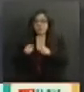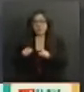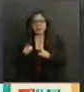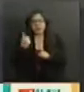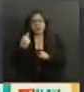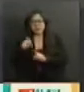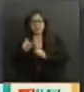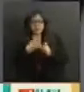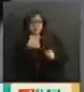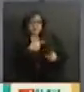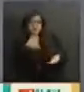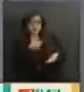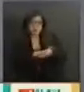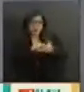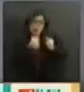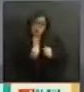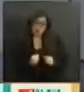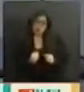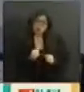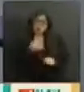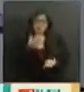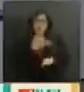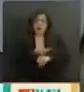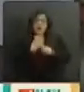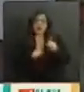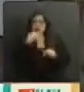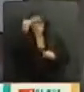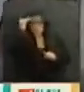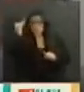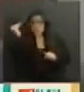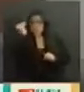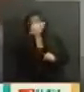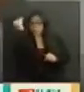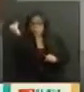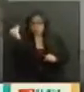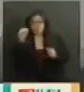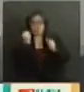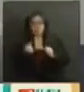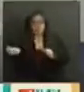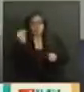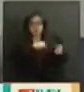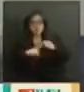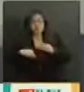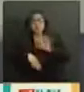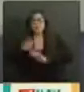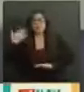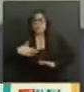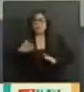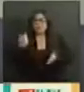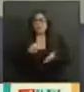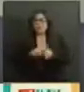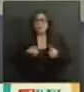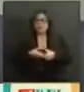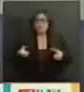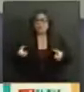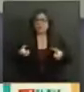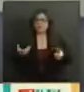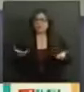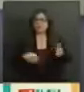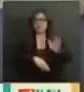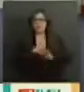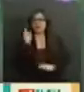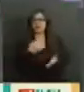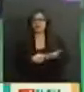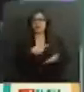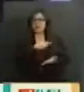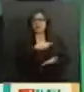la gente que quiera pagar, que pague. Tenemos días populares, la gente puede venir, y además lo más importante, que se está pagando una entrada para más, para que más de